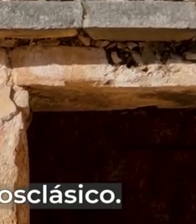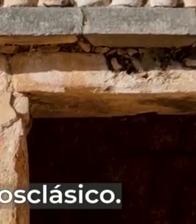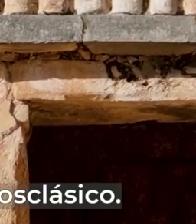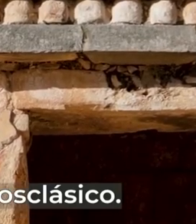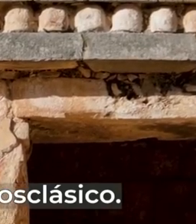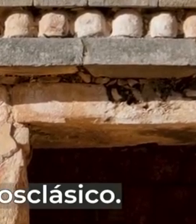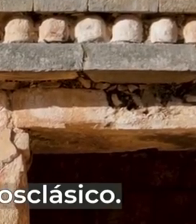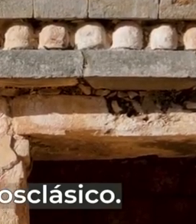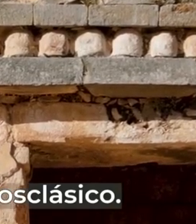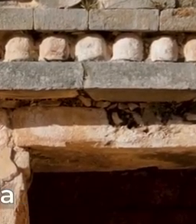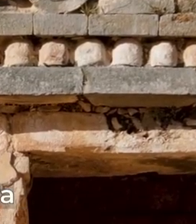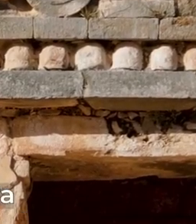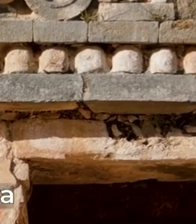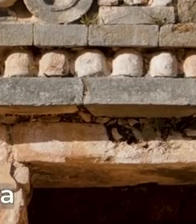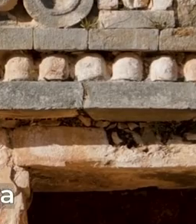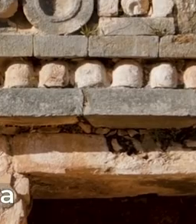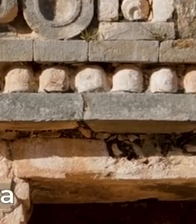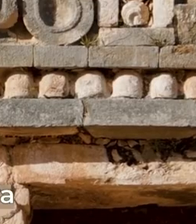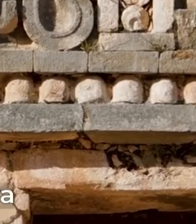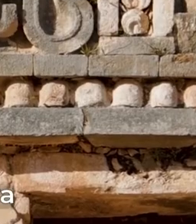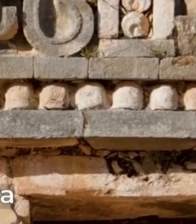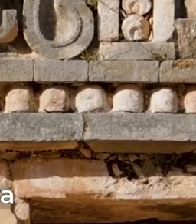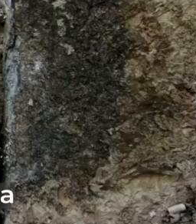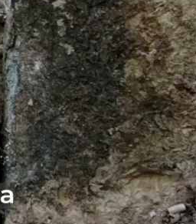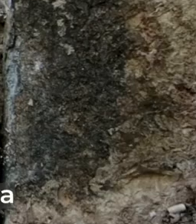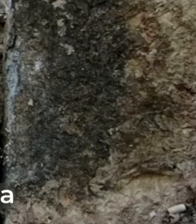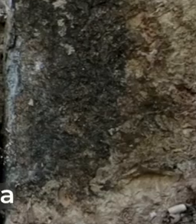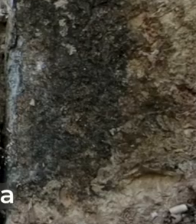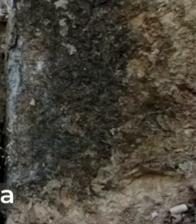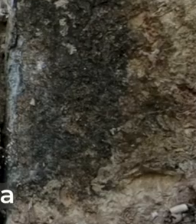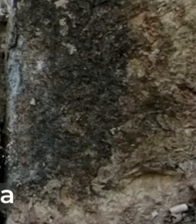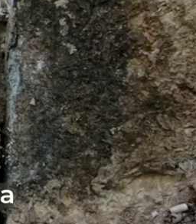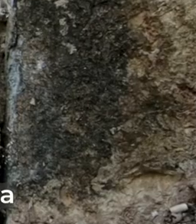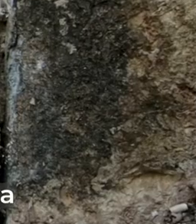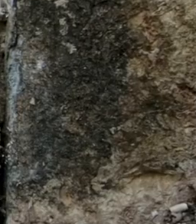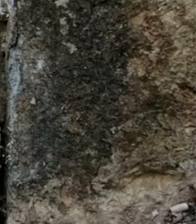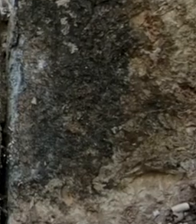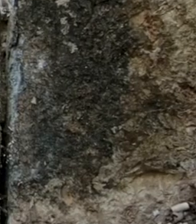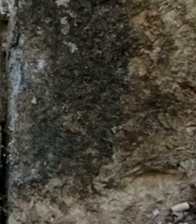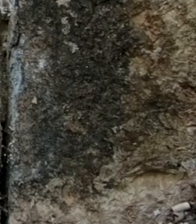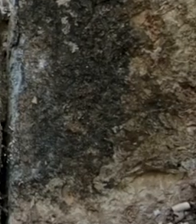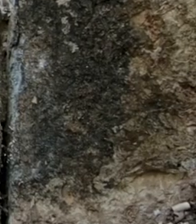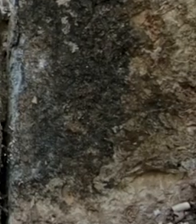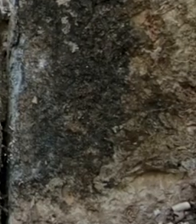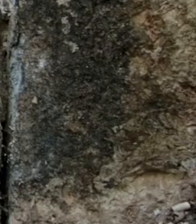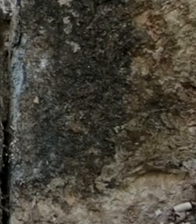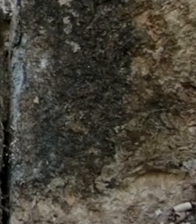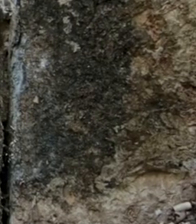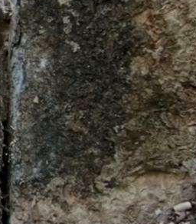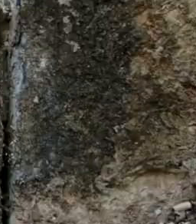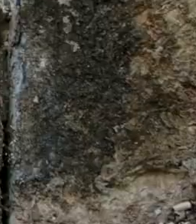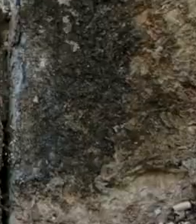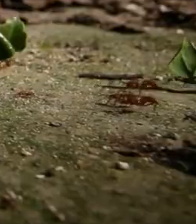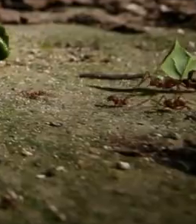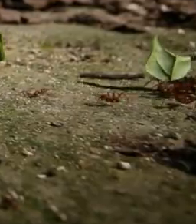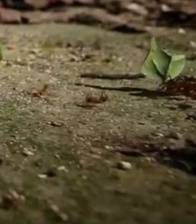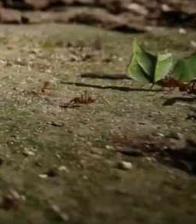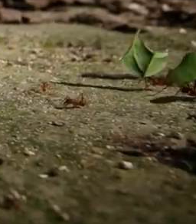del posclásico. Su nombre, Sayil, hace alusión en maya al lugar de las hormigas